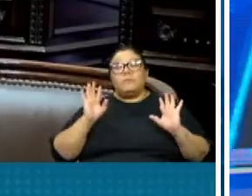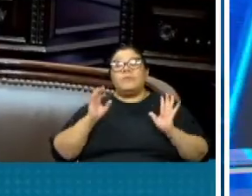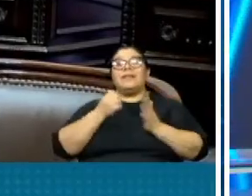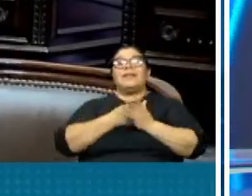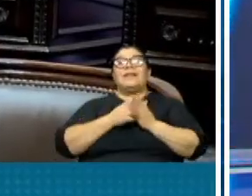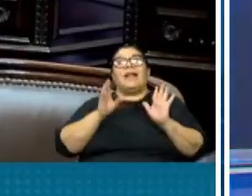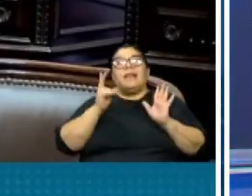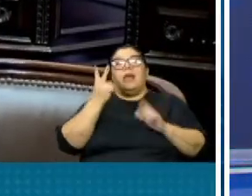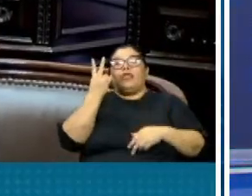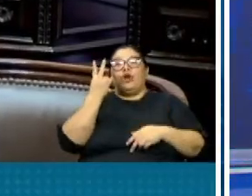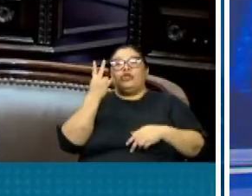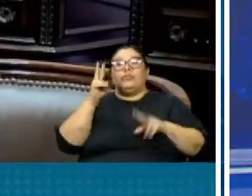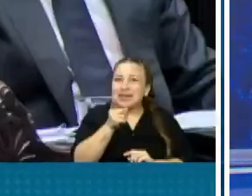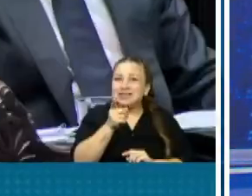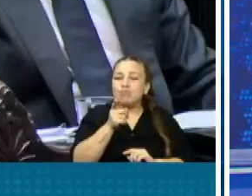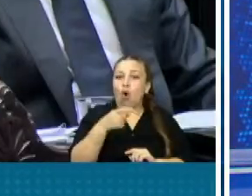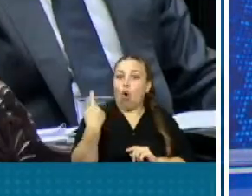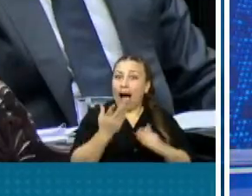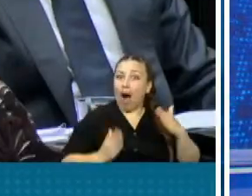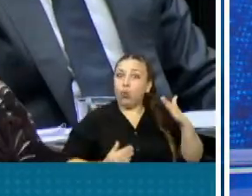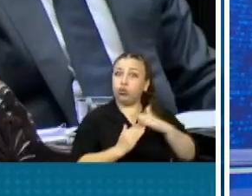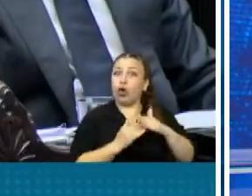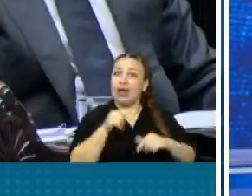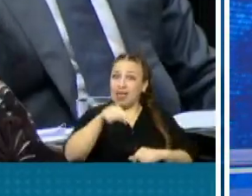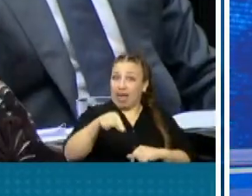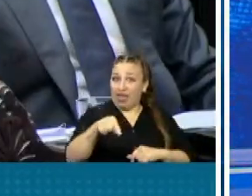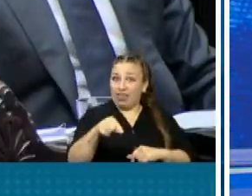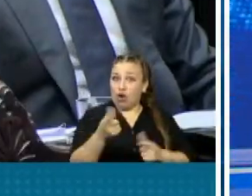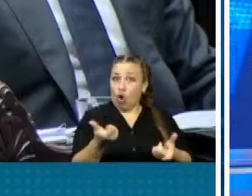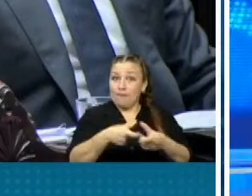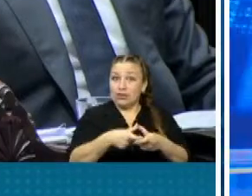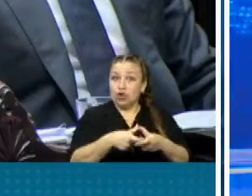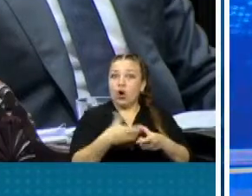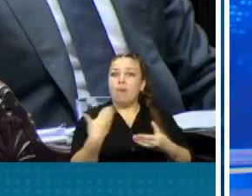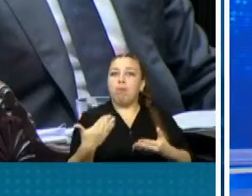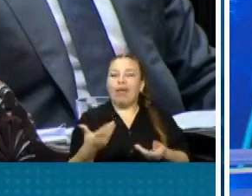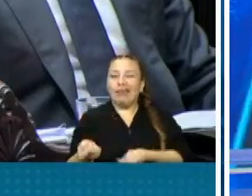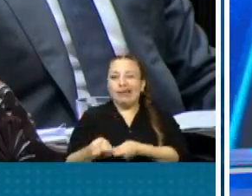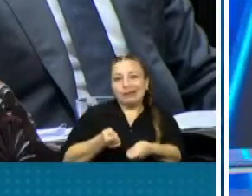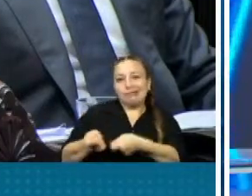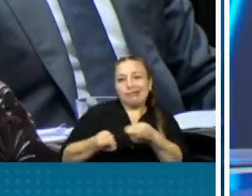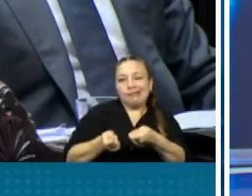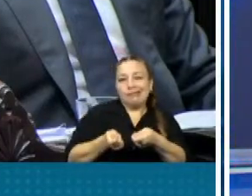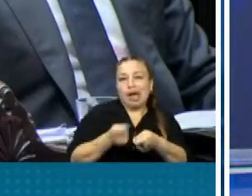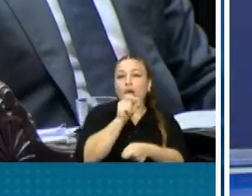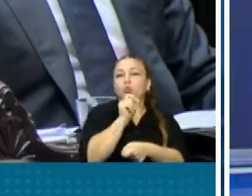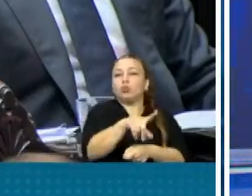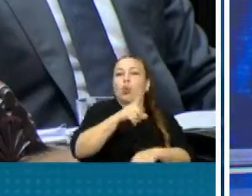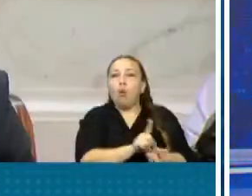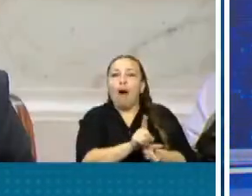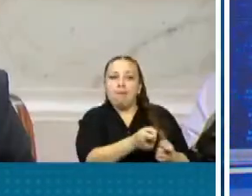más difícil, a diferencia de lo que fue el año pasado, es que vos tenés un PRO que está a las piñas. sí, claro.